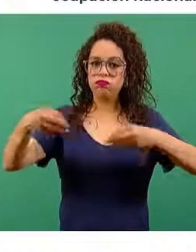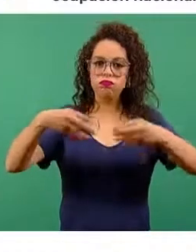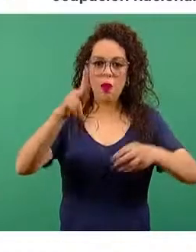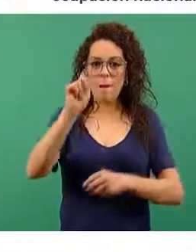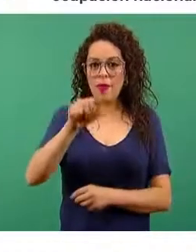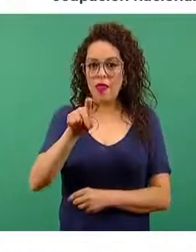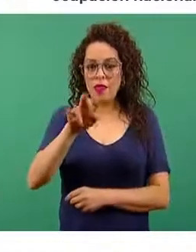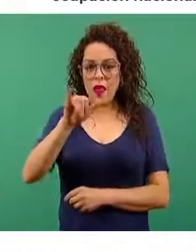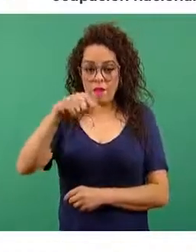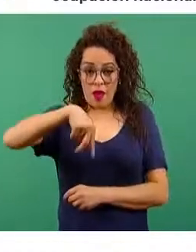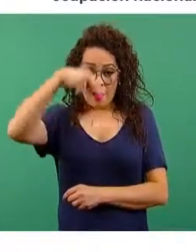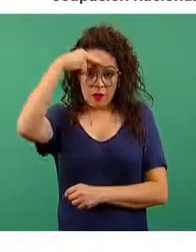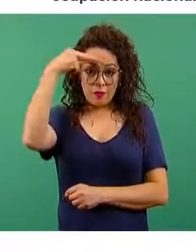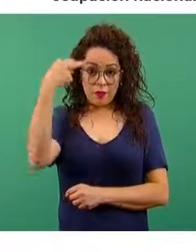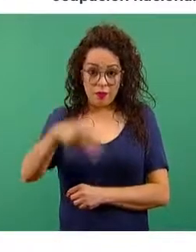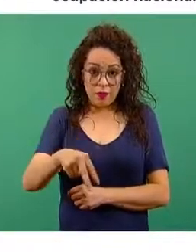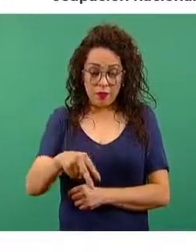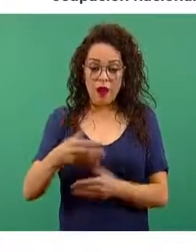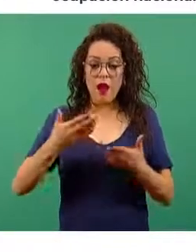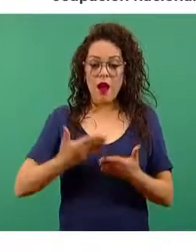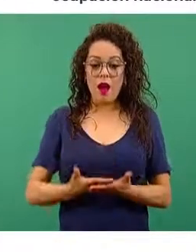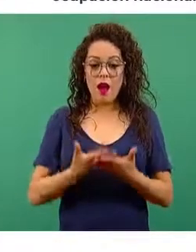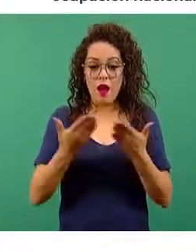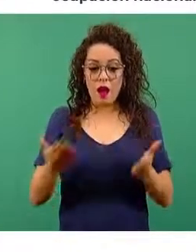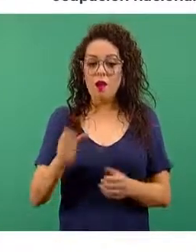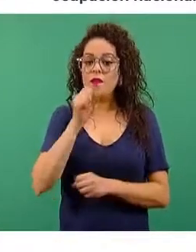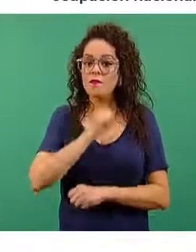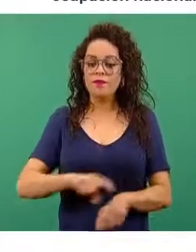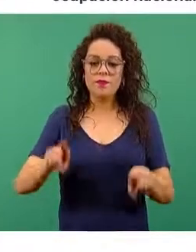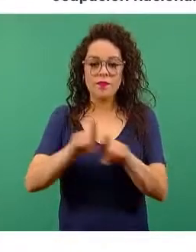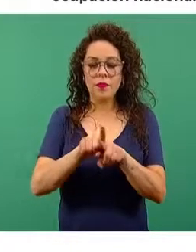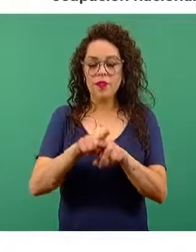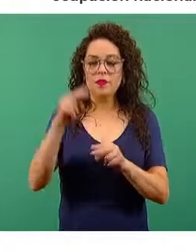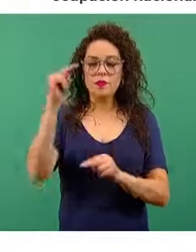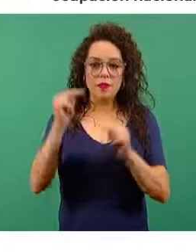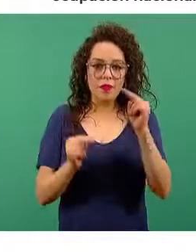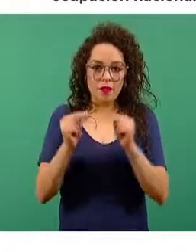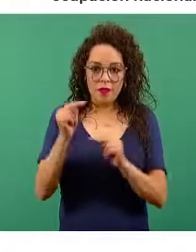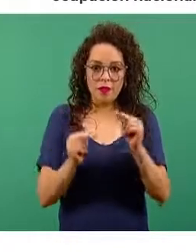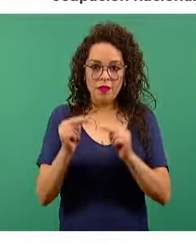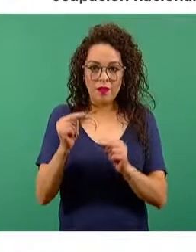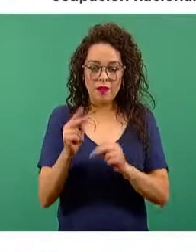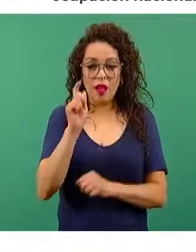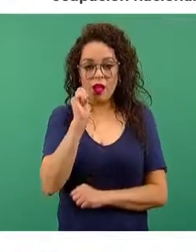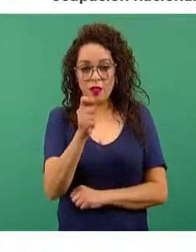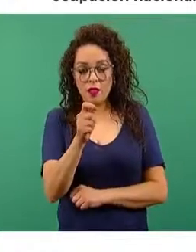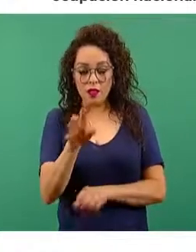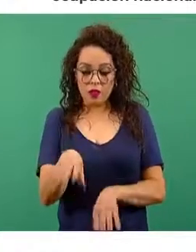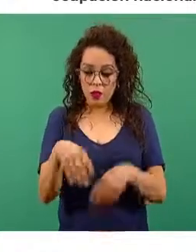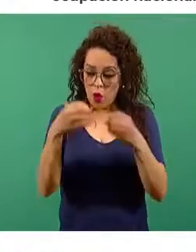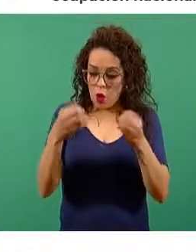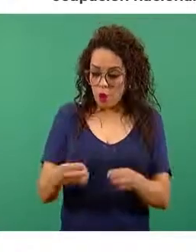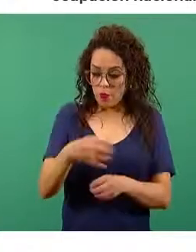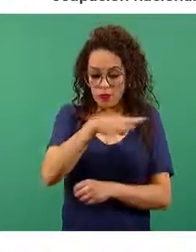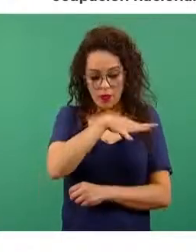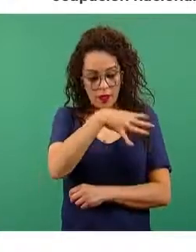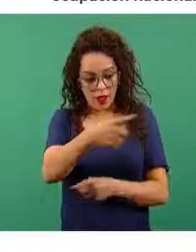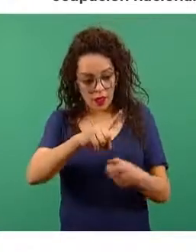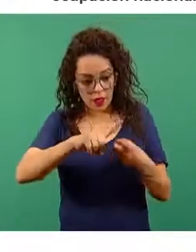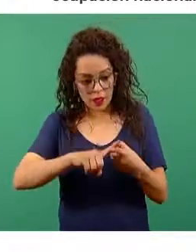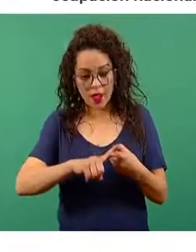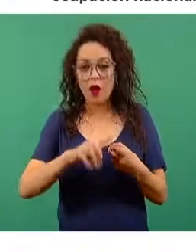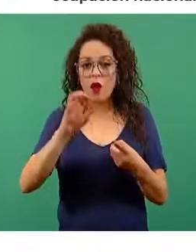en nuestro país. Ya estamos llegando a esos mismos niveles, tanto en ocupación general como